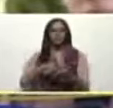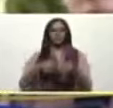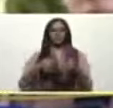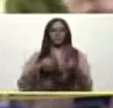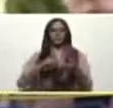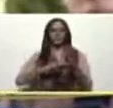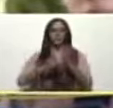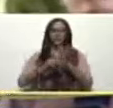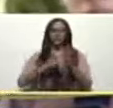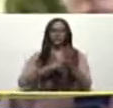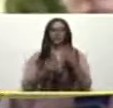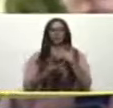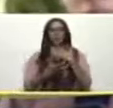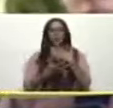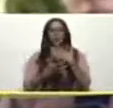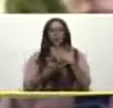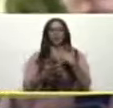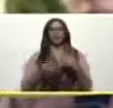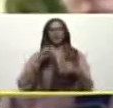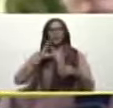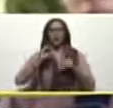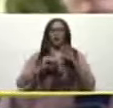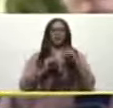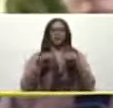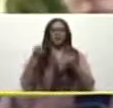pasada hablando en el Congreso sobre seguridad